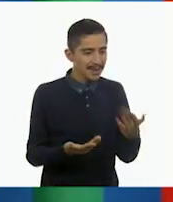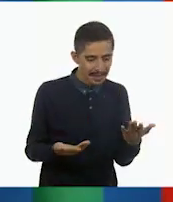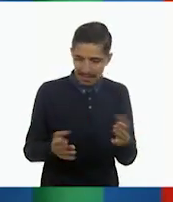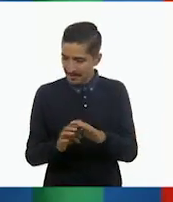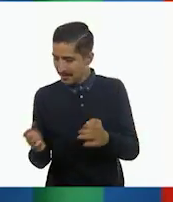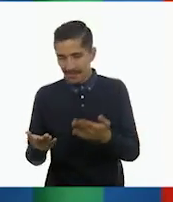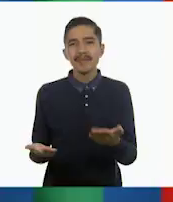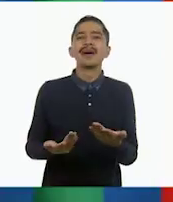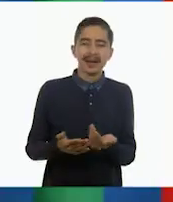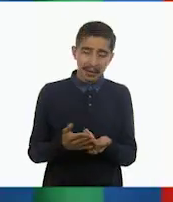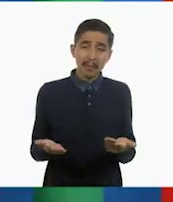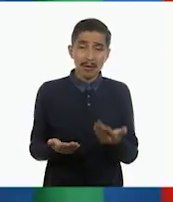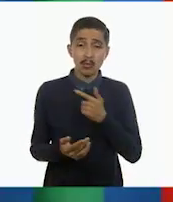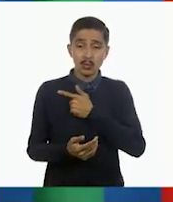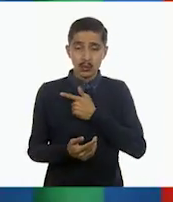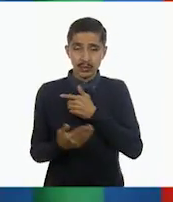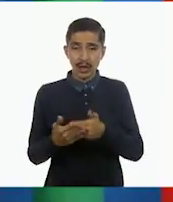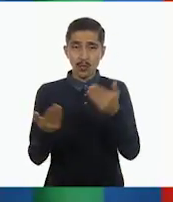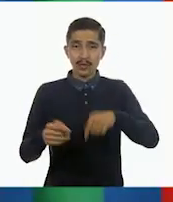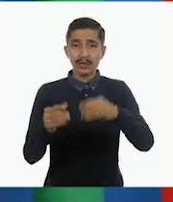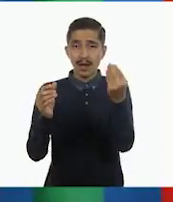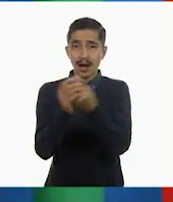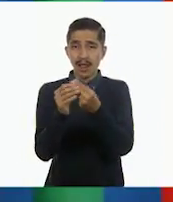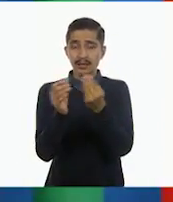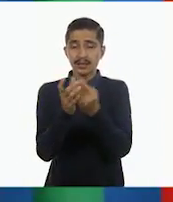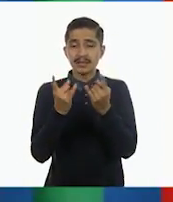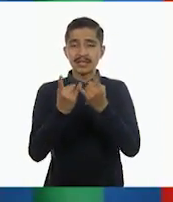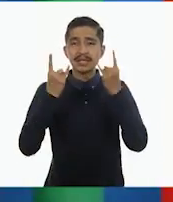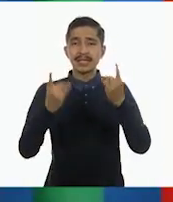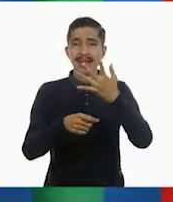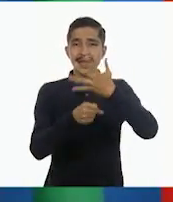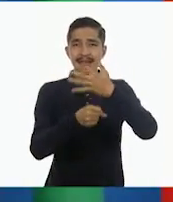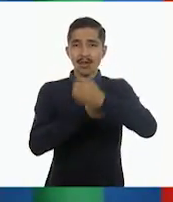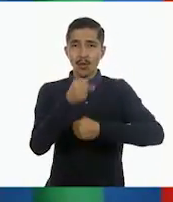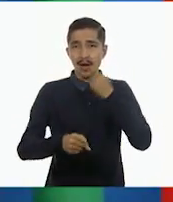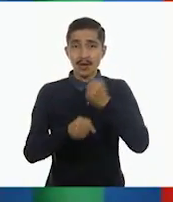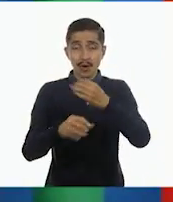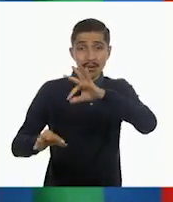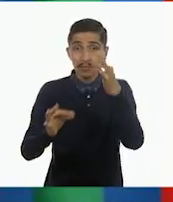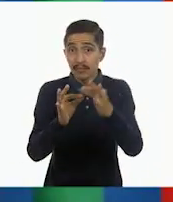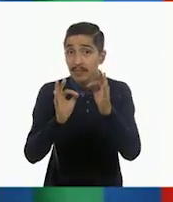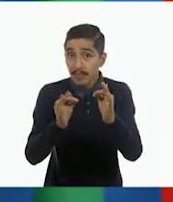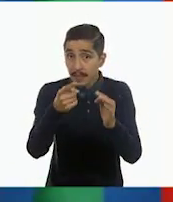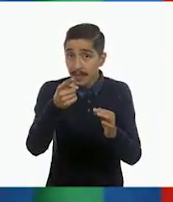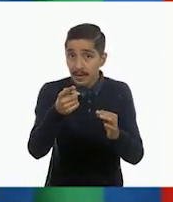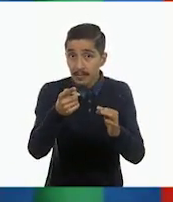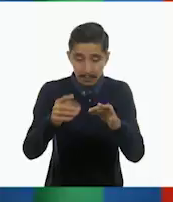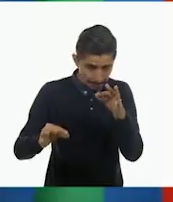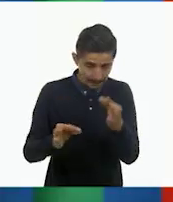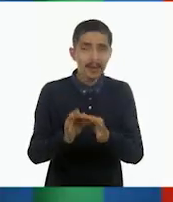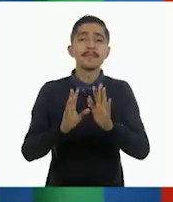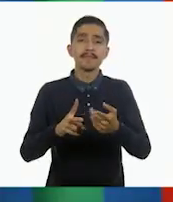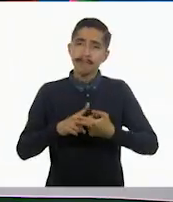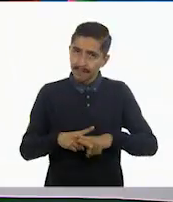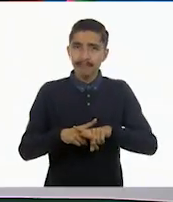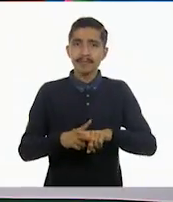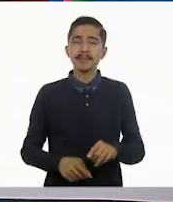tener el gusto de estar con ustedes en esta clase de historia de quinto grado. ¿Están listos? Bien, pues